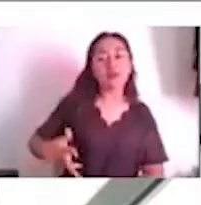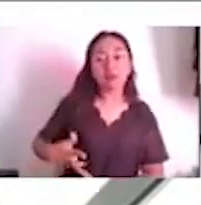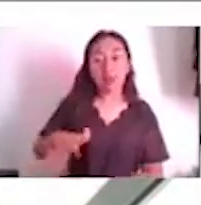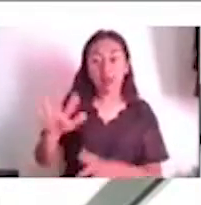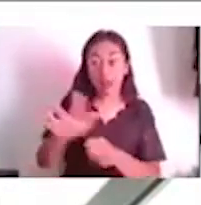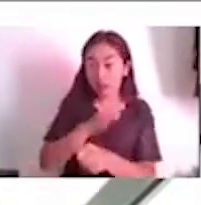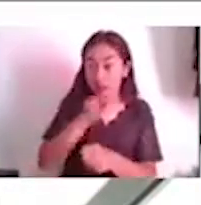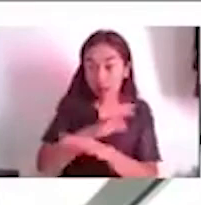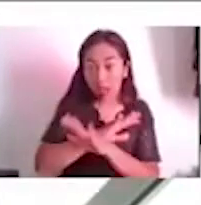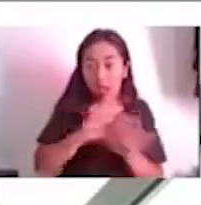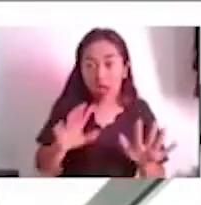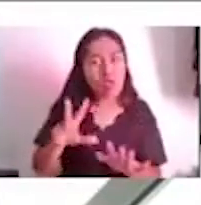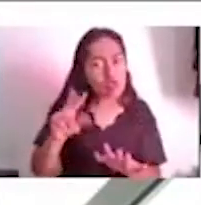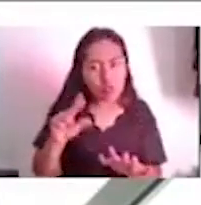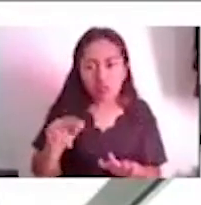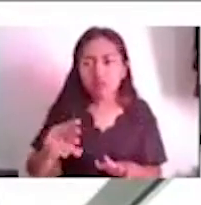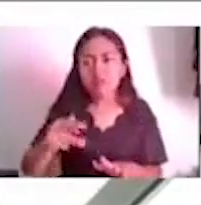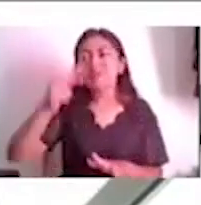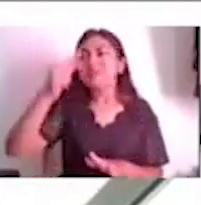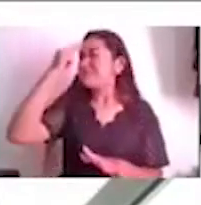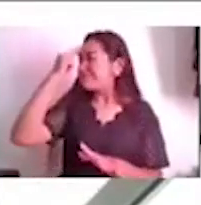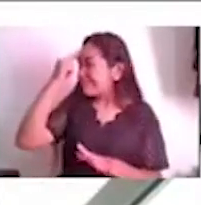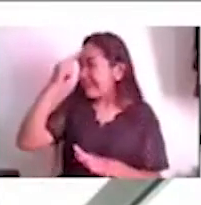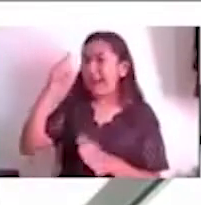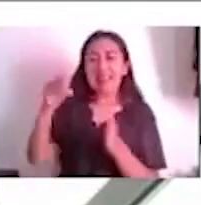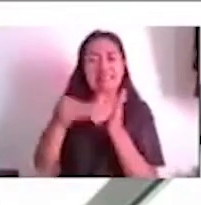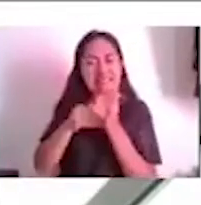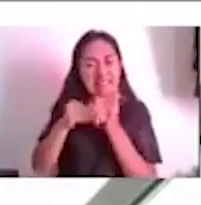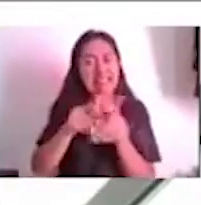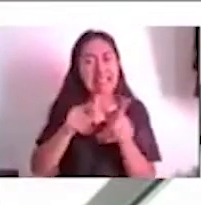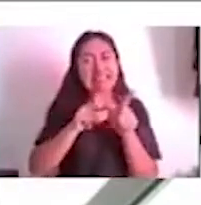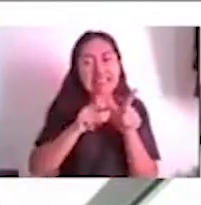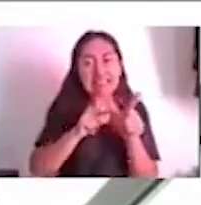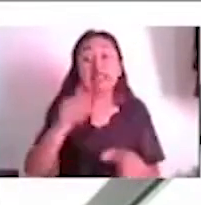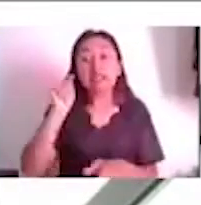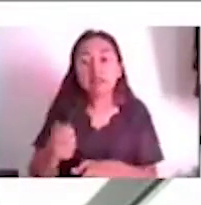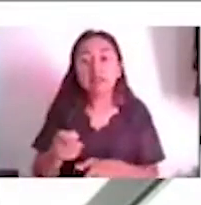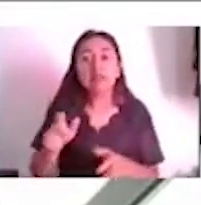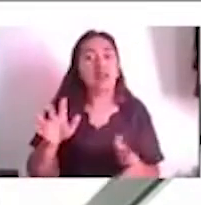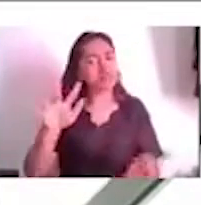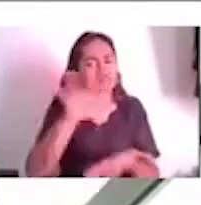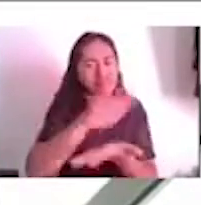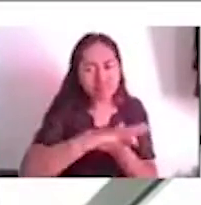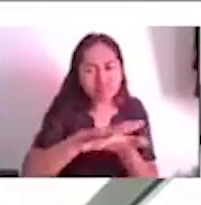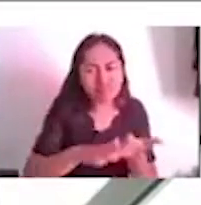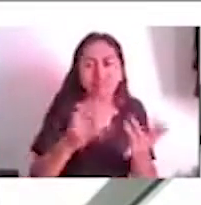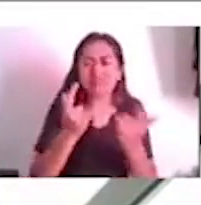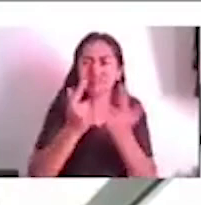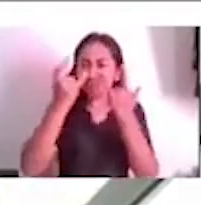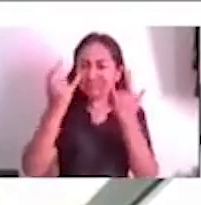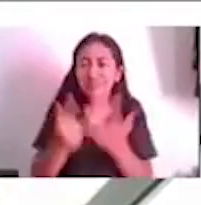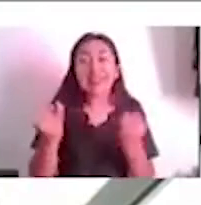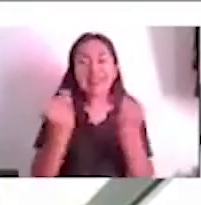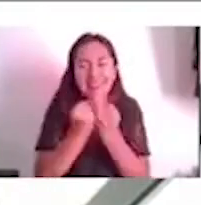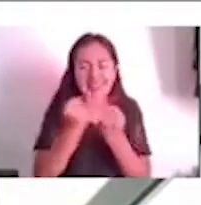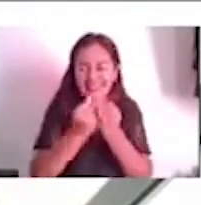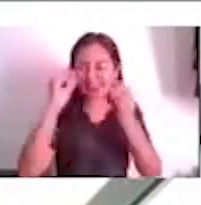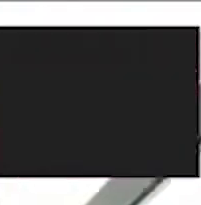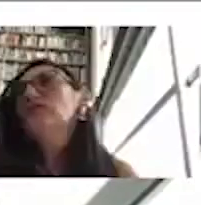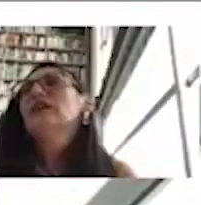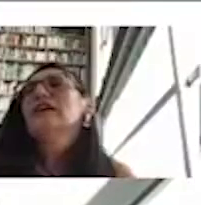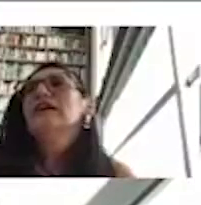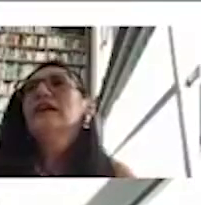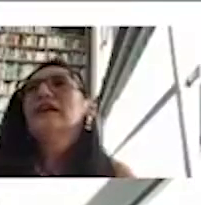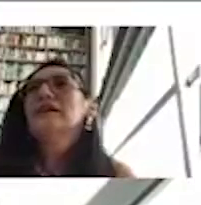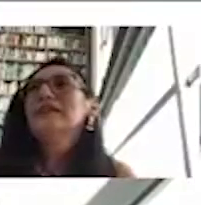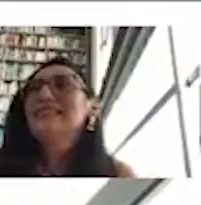de activarlo es documentarnos, leerlos, visitar las zonas arqueológicas que se sostienen gracias a nuestros